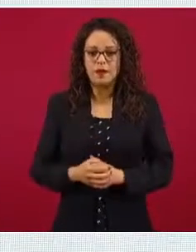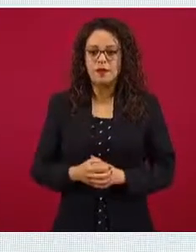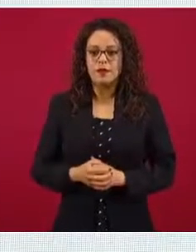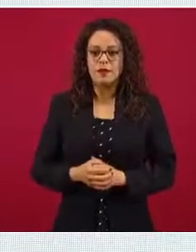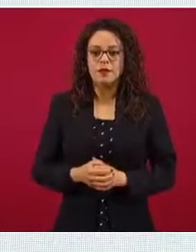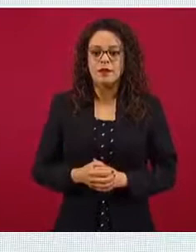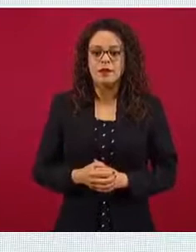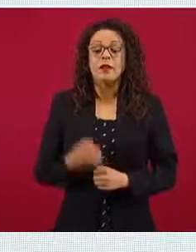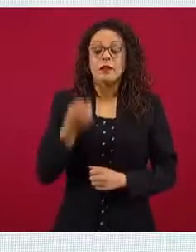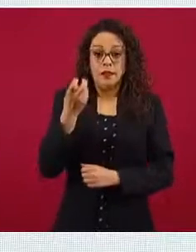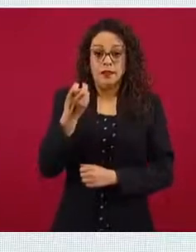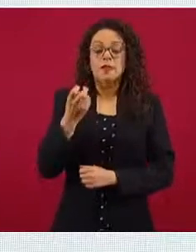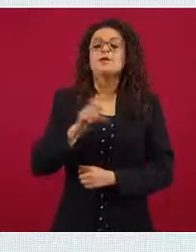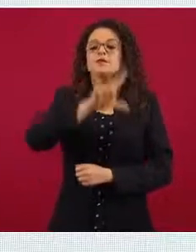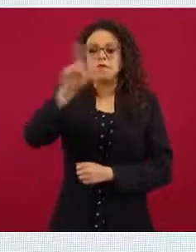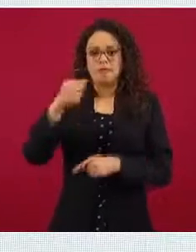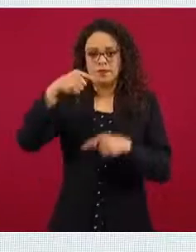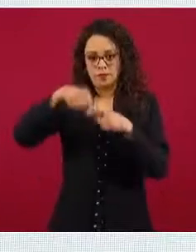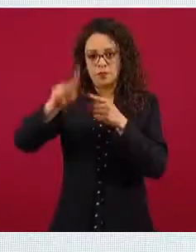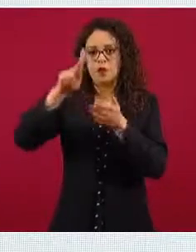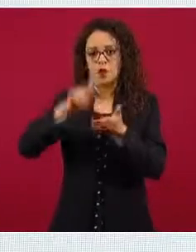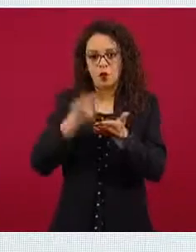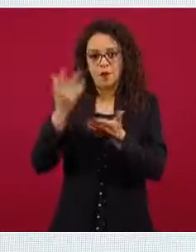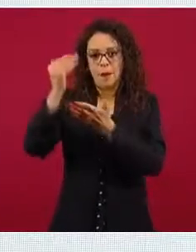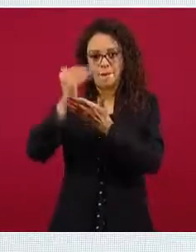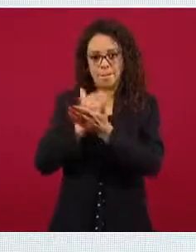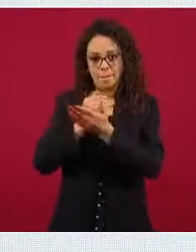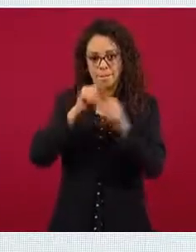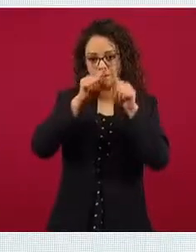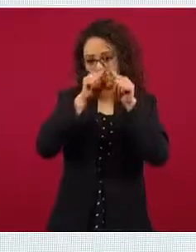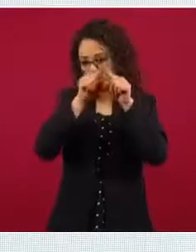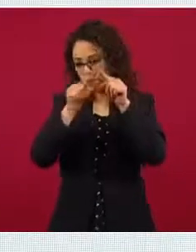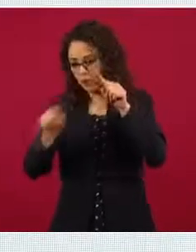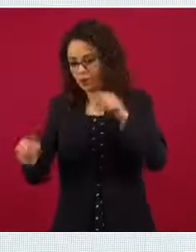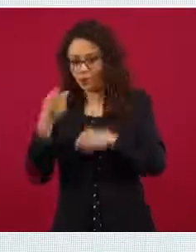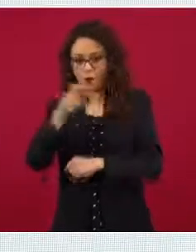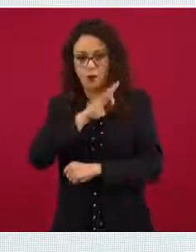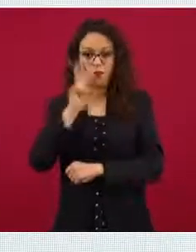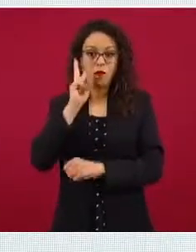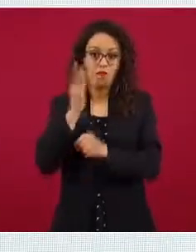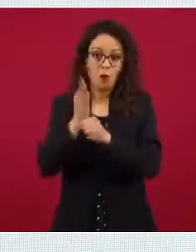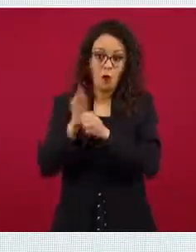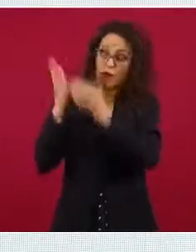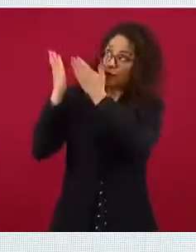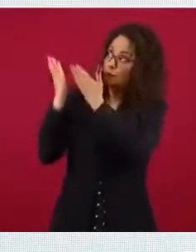y empieza a disminuir en este momento. Vamos a ver a partir